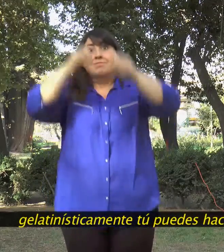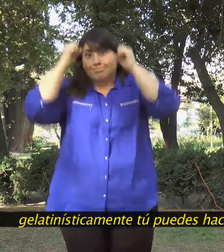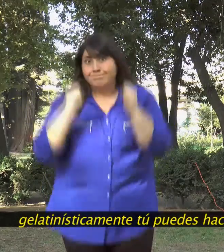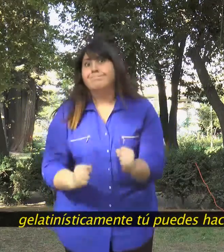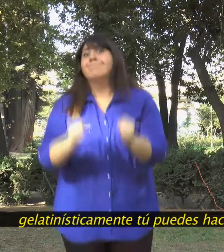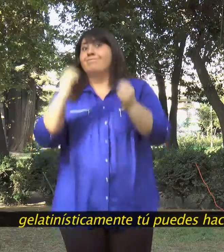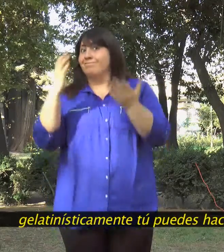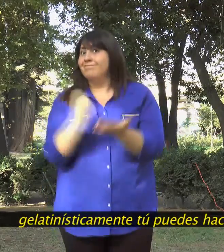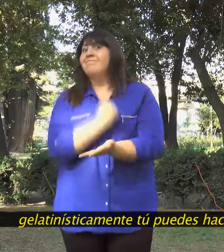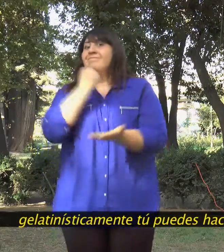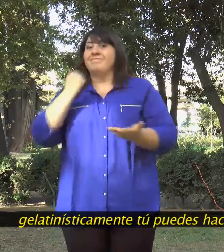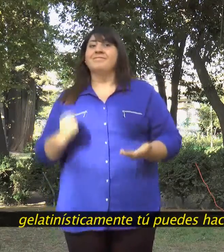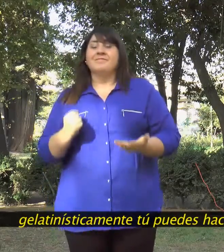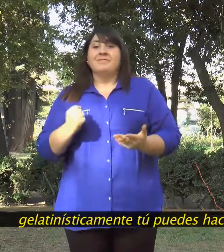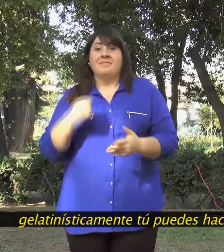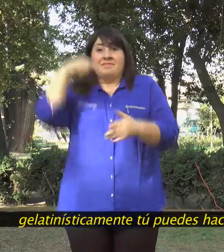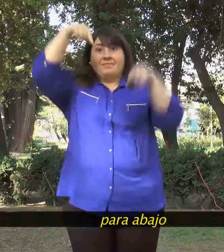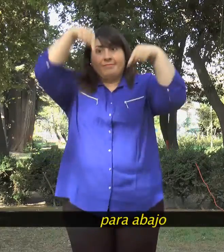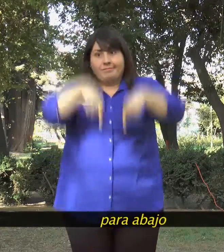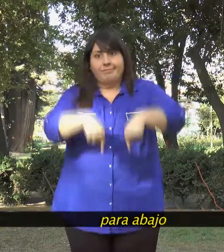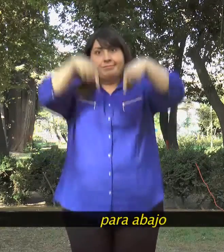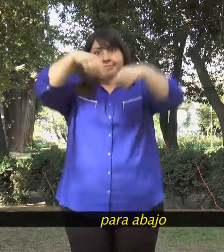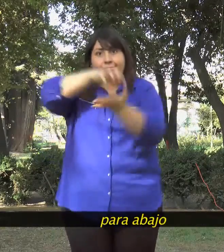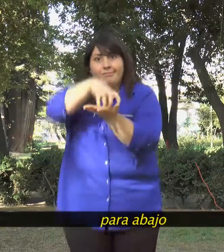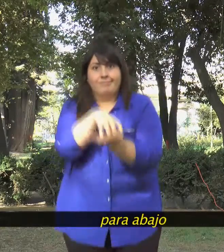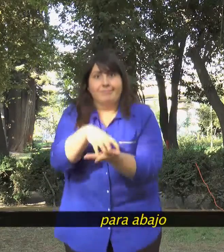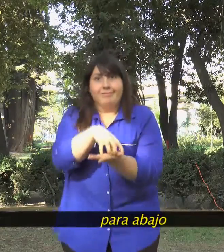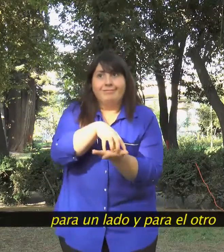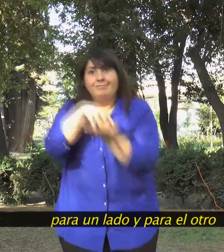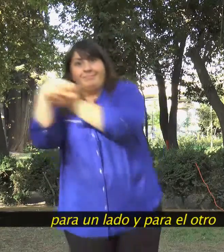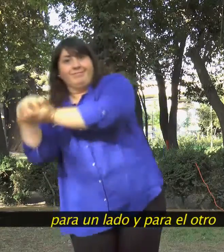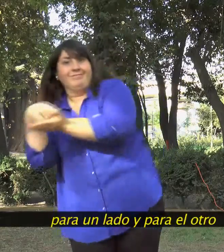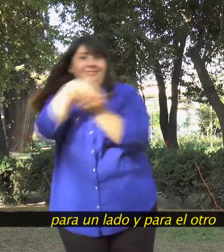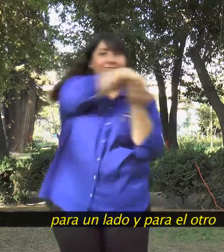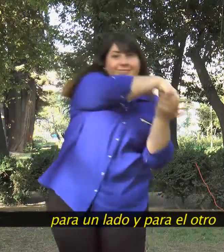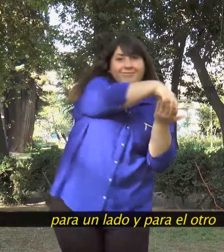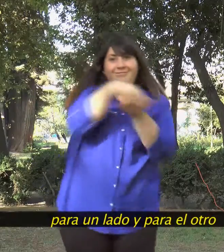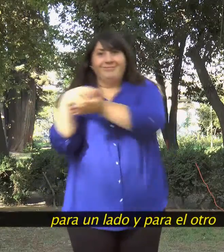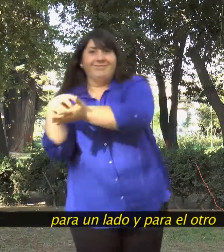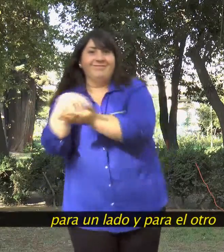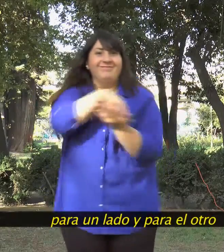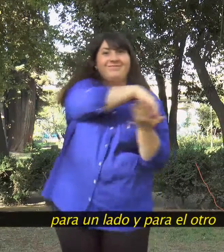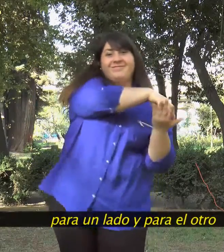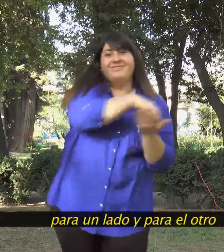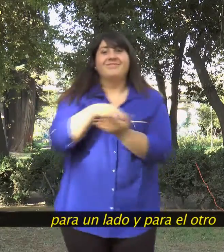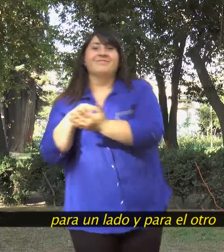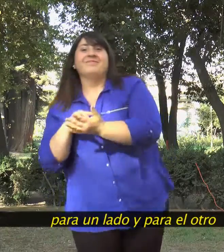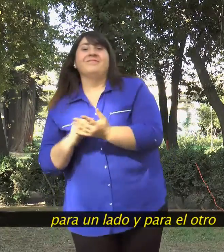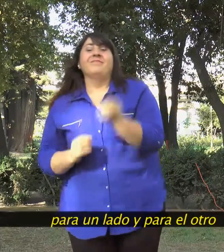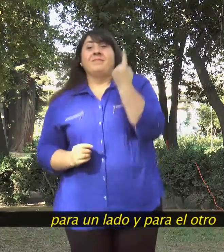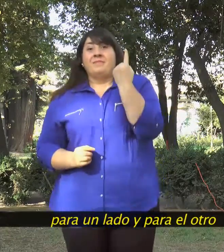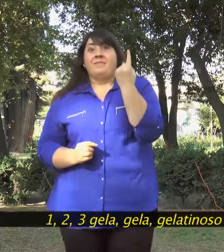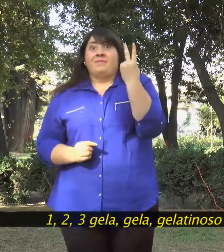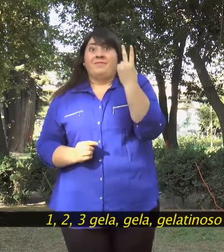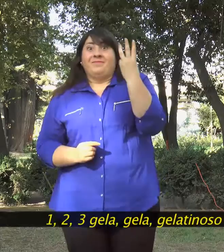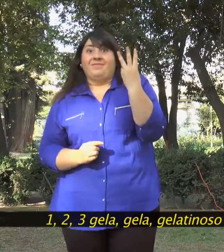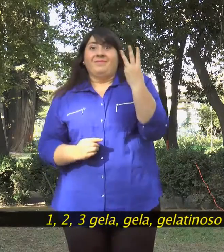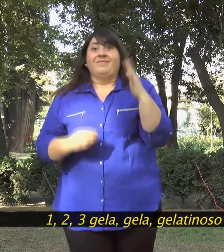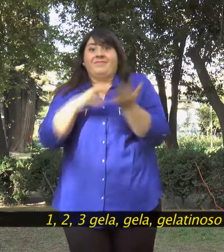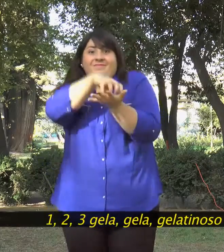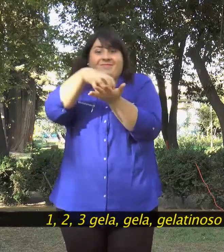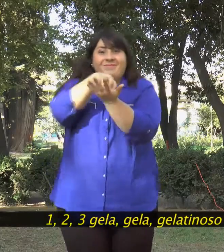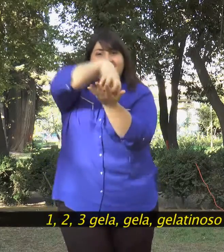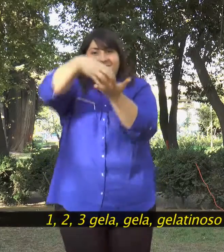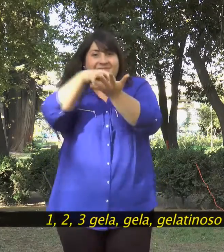hacerlo para abajo, para un lado y para el otro. Lo